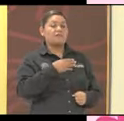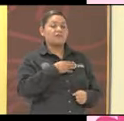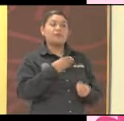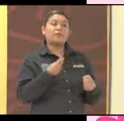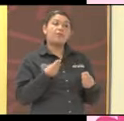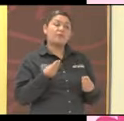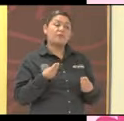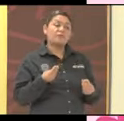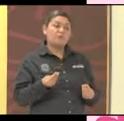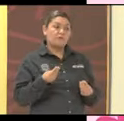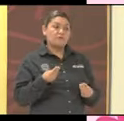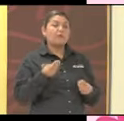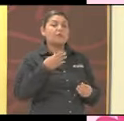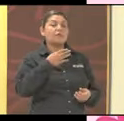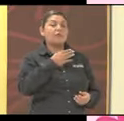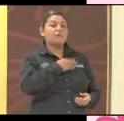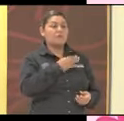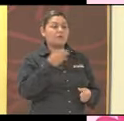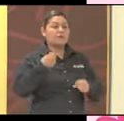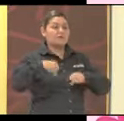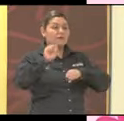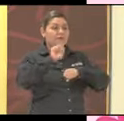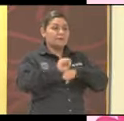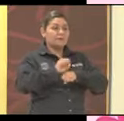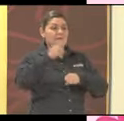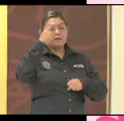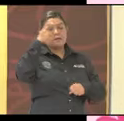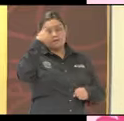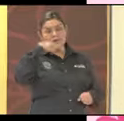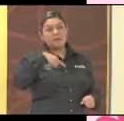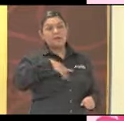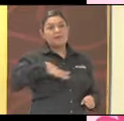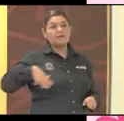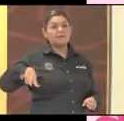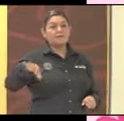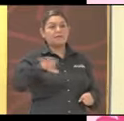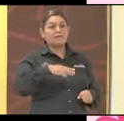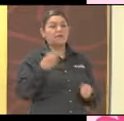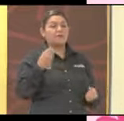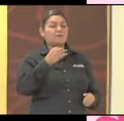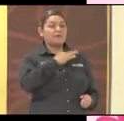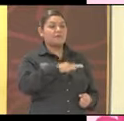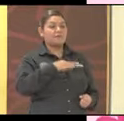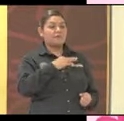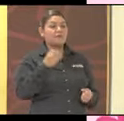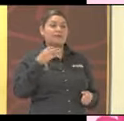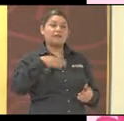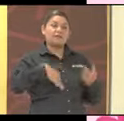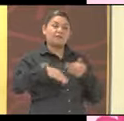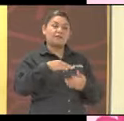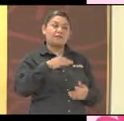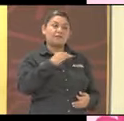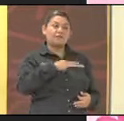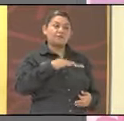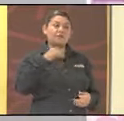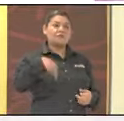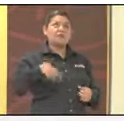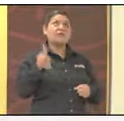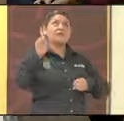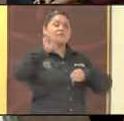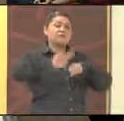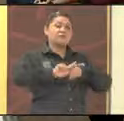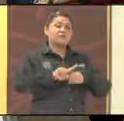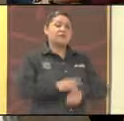Muy buena semana para todos. Felicidades y muchas felicidades a los maestros hoy en su día. Gracias.